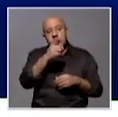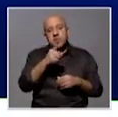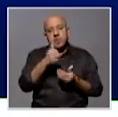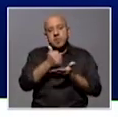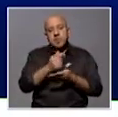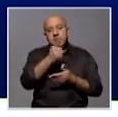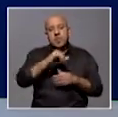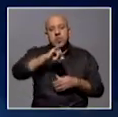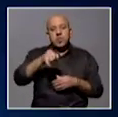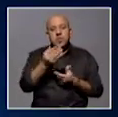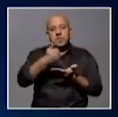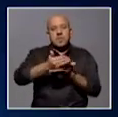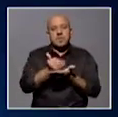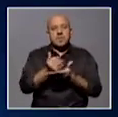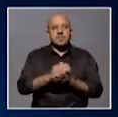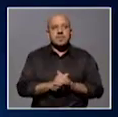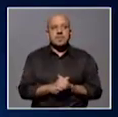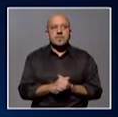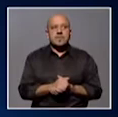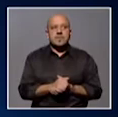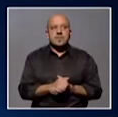en la Junta Departamental. Diego, bienvenido, buenas tardes.